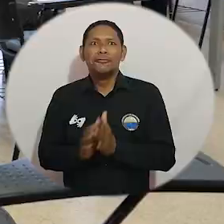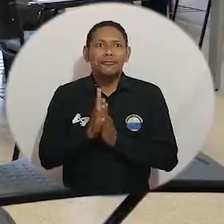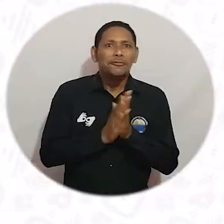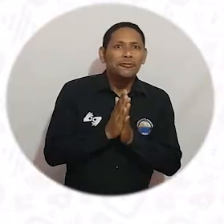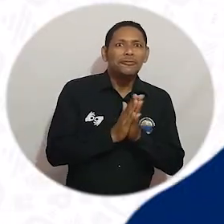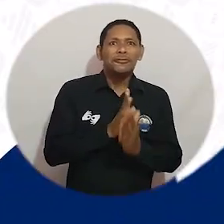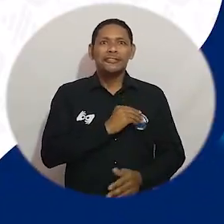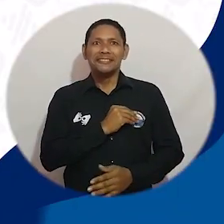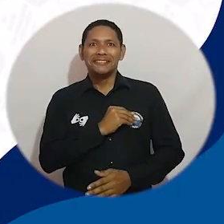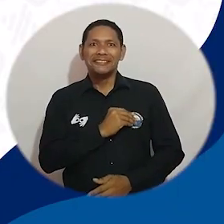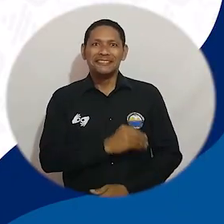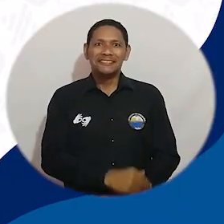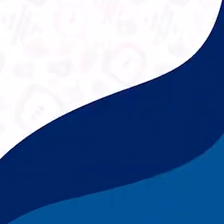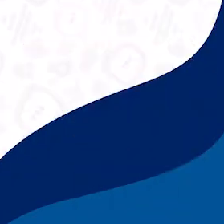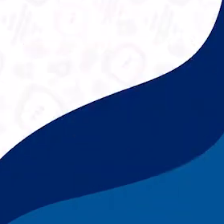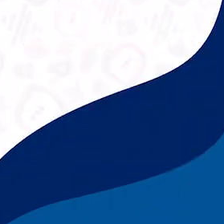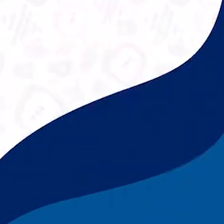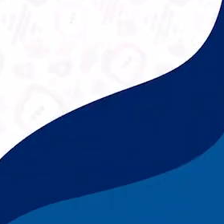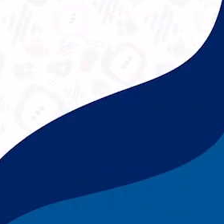Universidad del Magdalena.